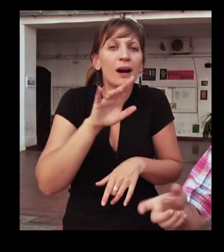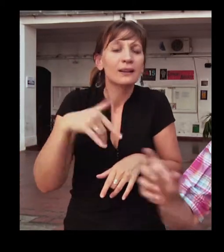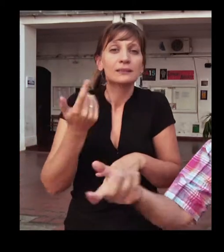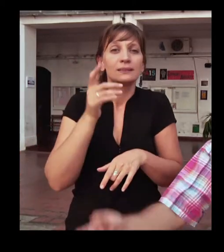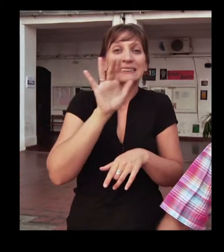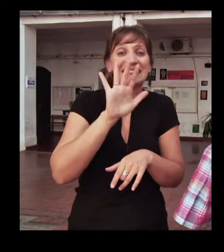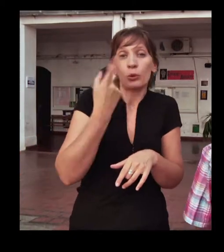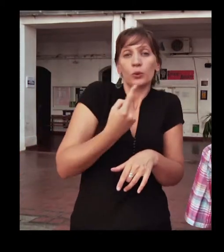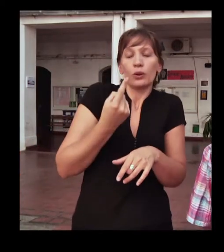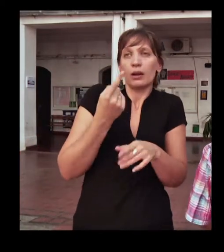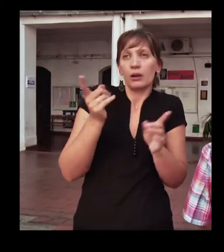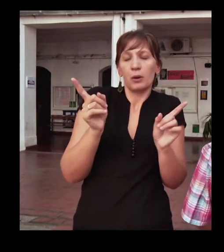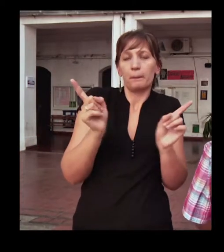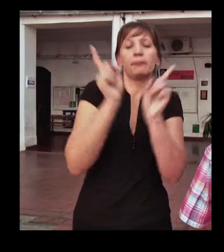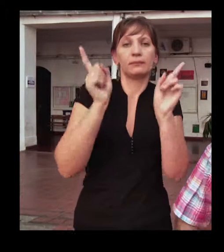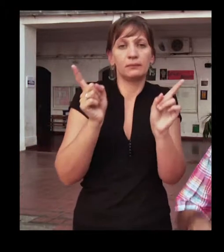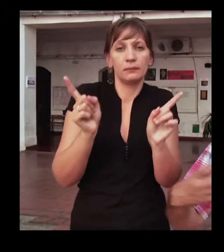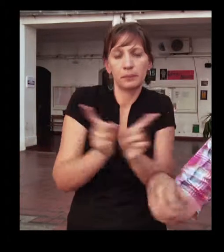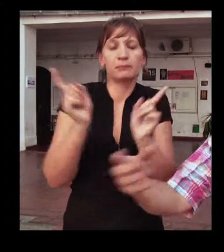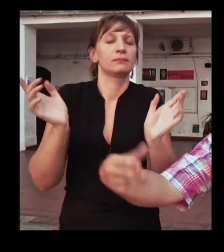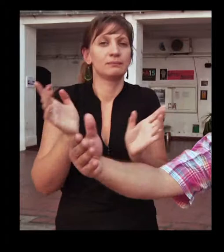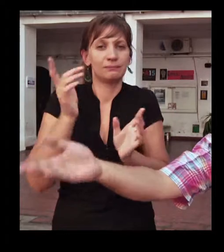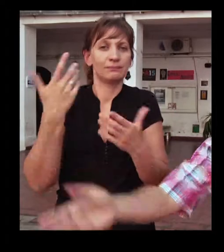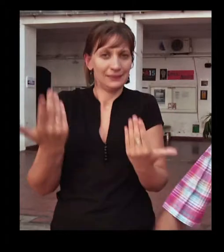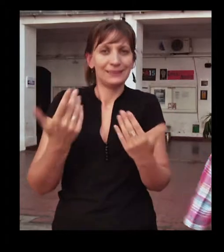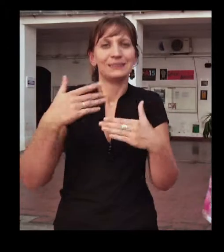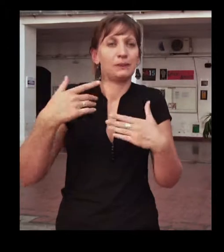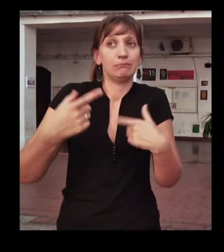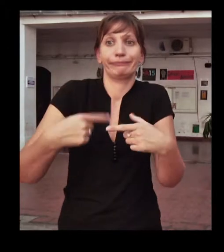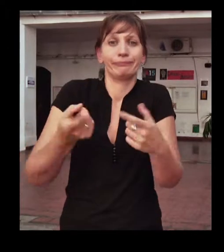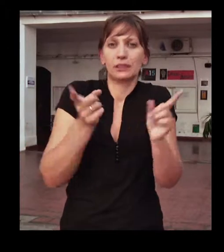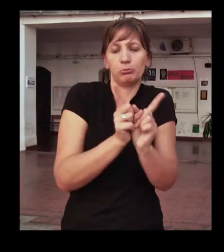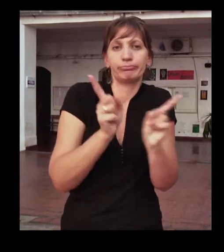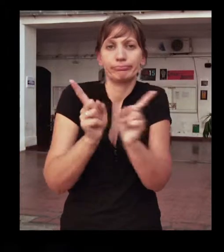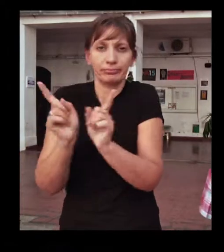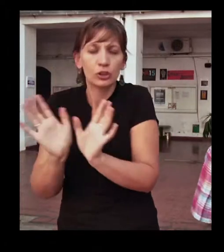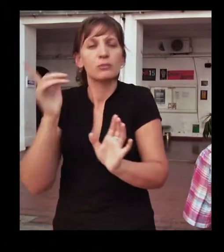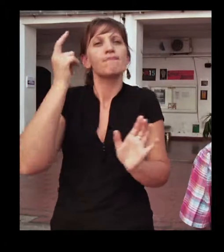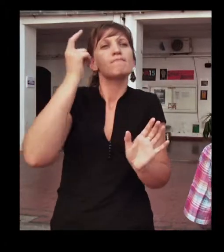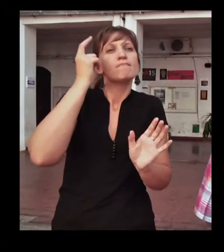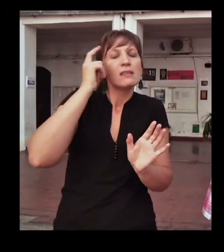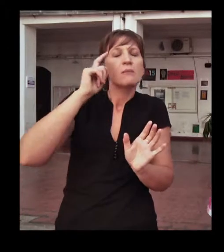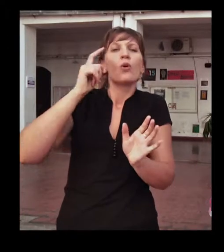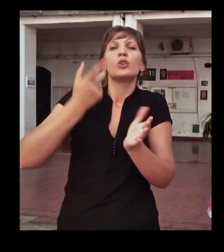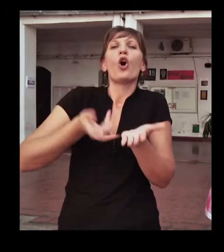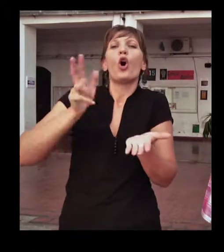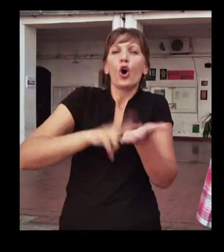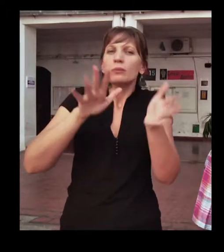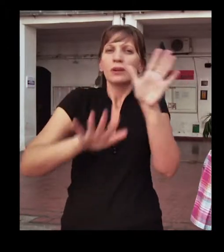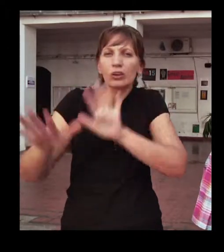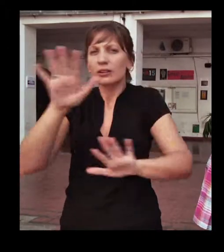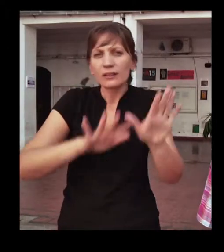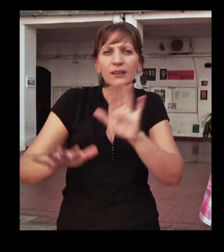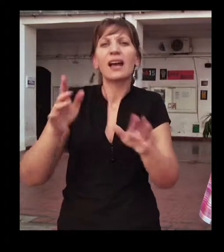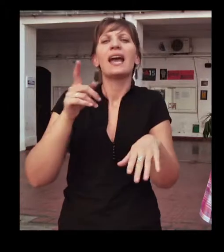minutos es muy poco para una a mi criterio para mantener esa continuidad entonces para la próxima temporada estamos pensando hacer muchos